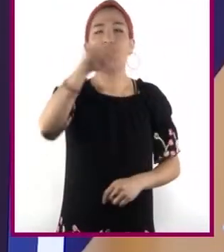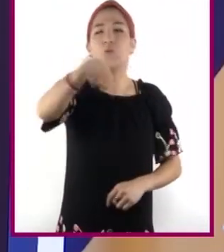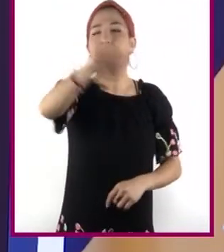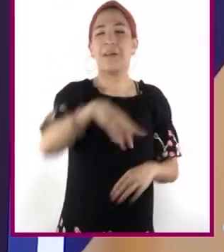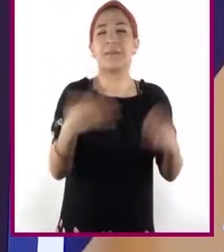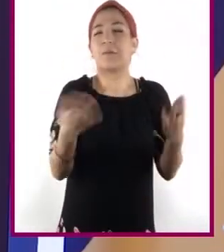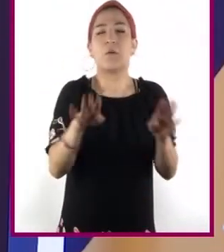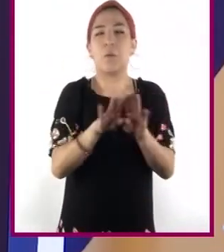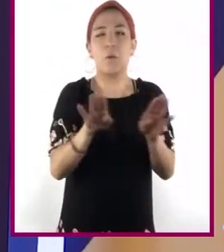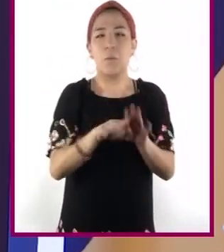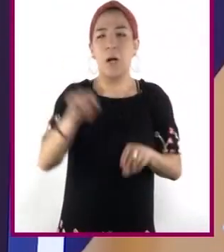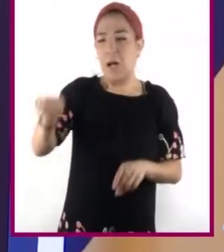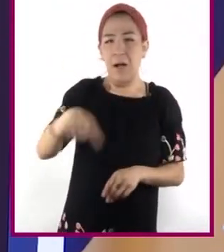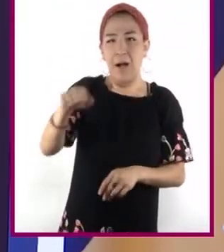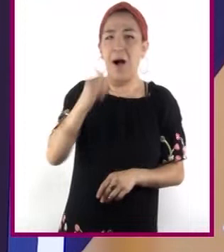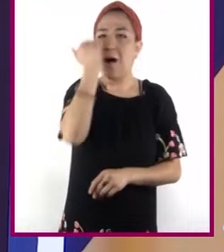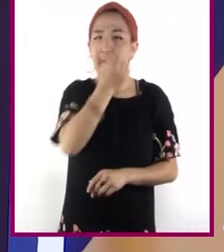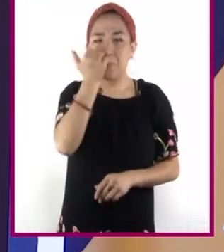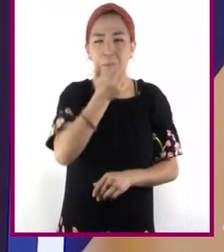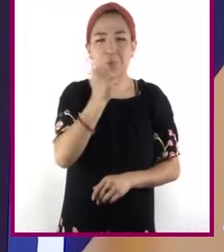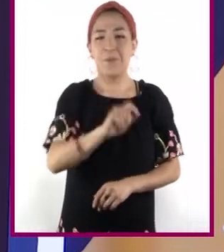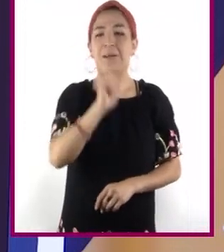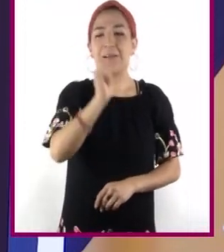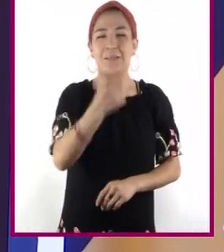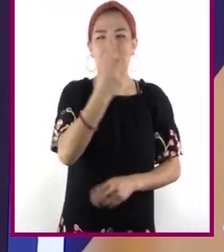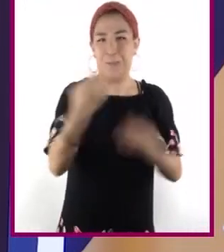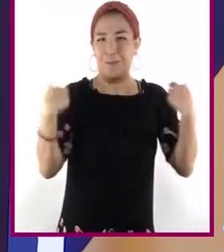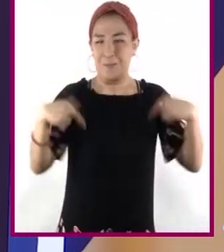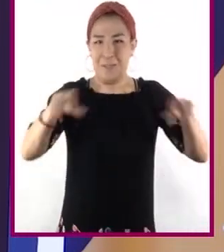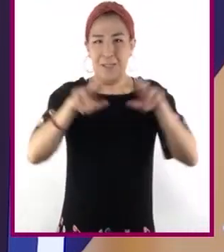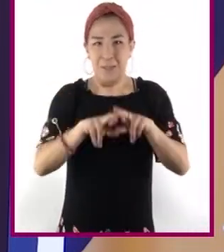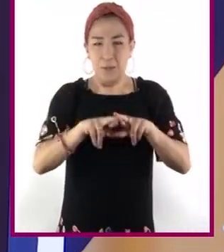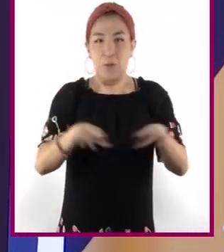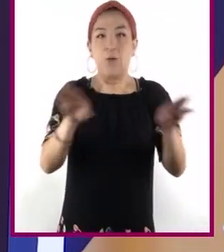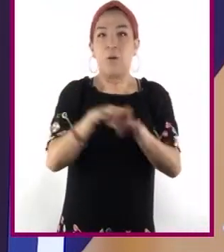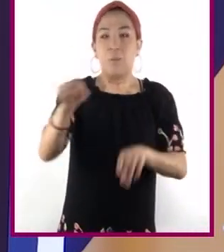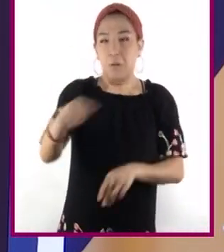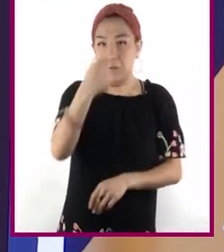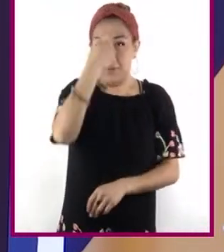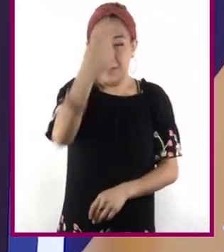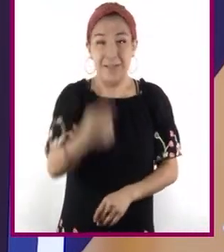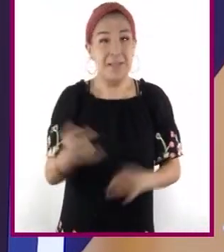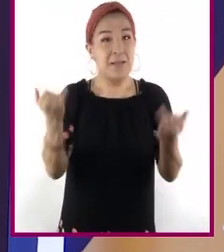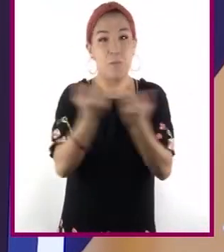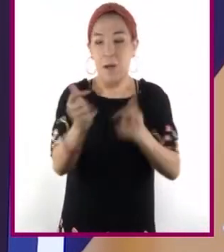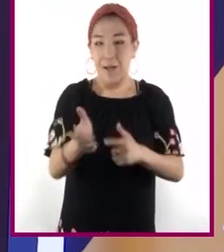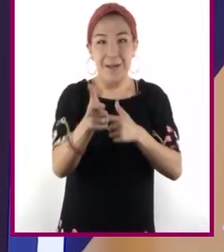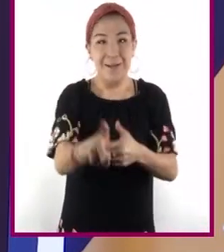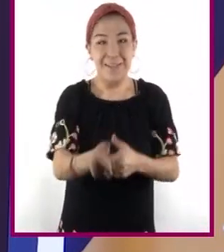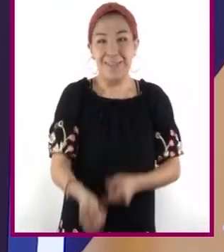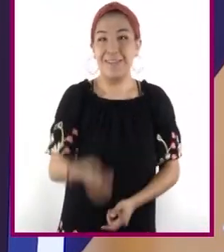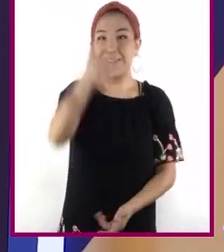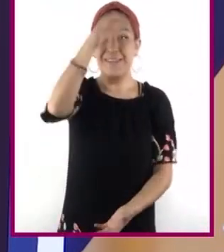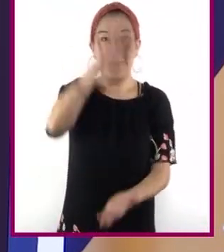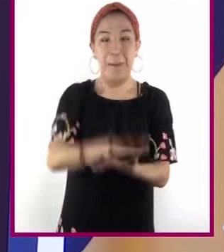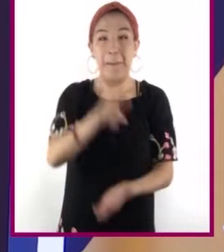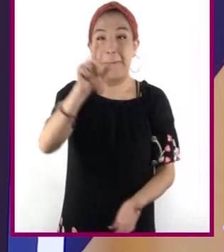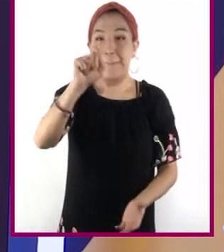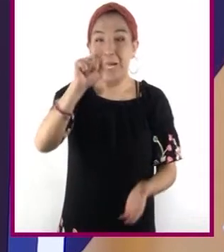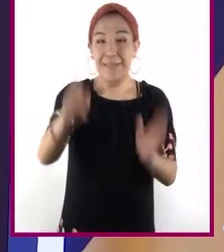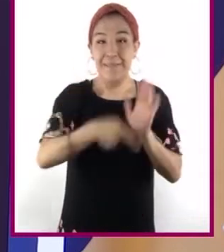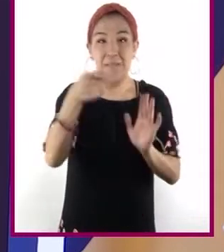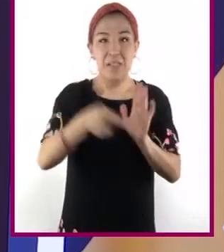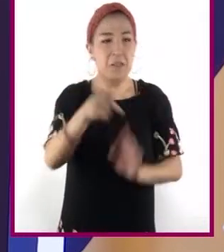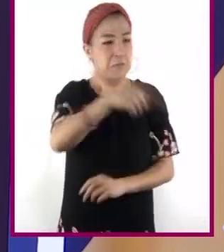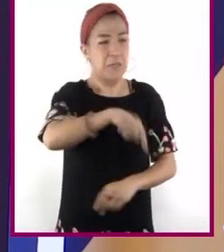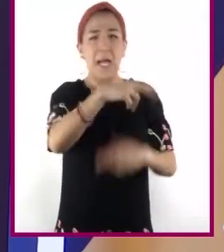los alumnos de Batanero y Díaz lograron inventar secuencias de 20 volados sin que nadie se